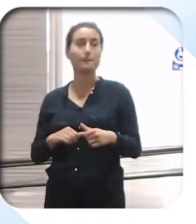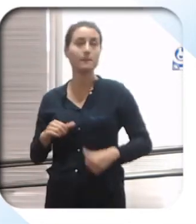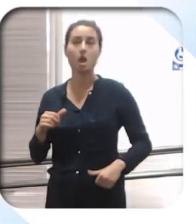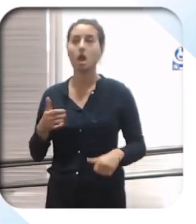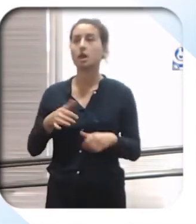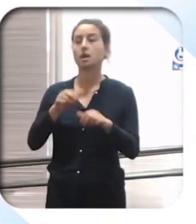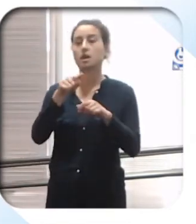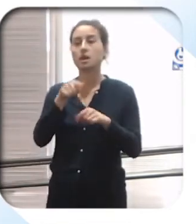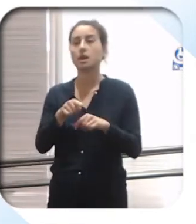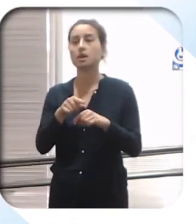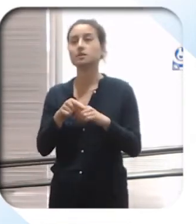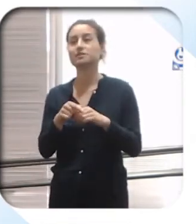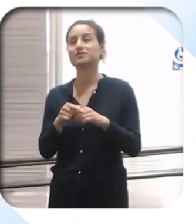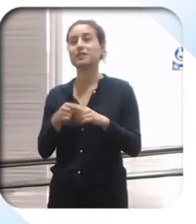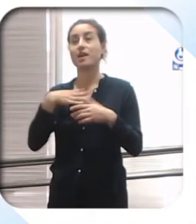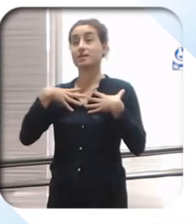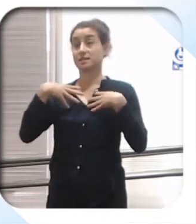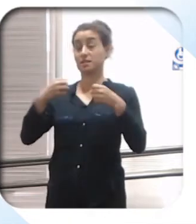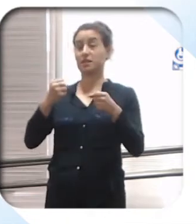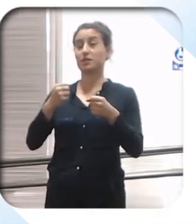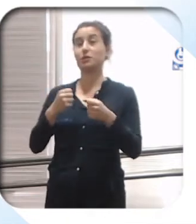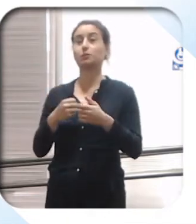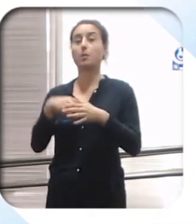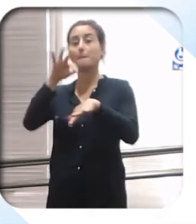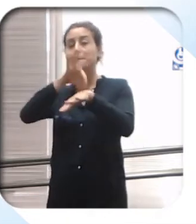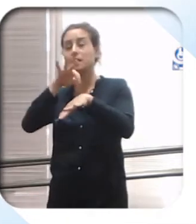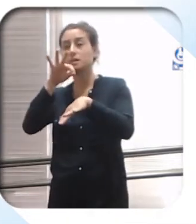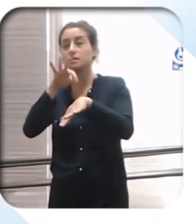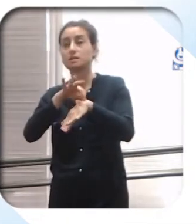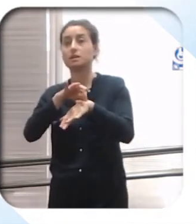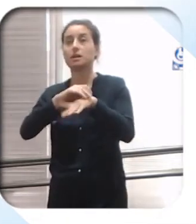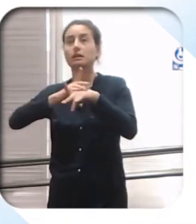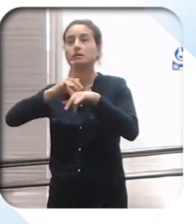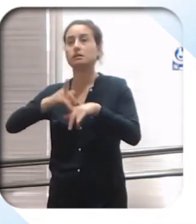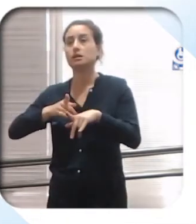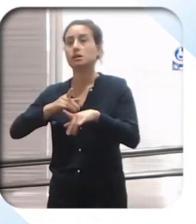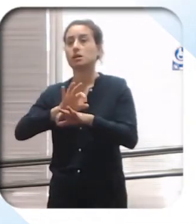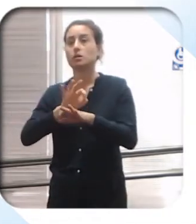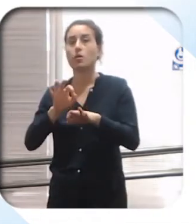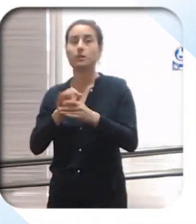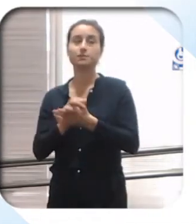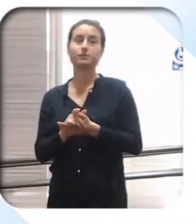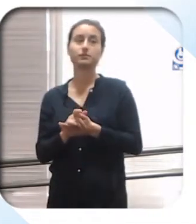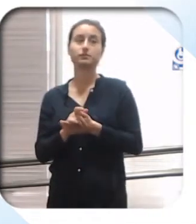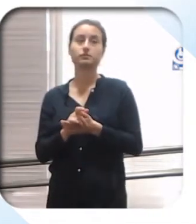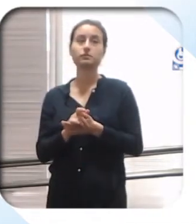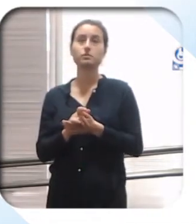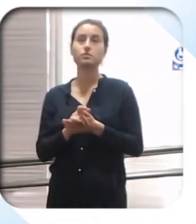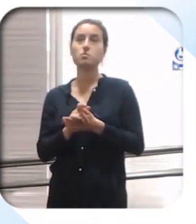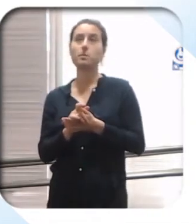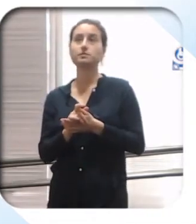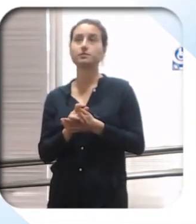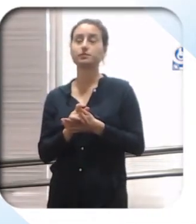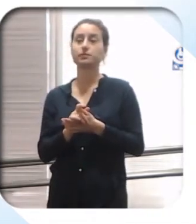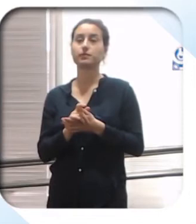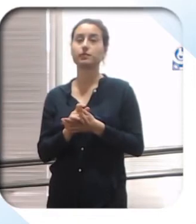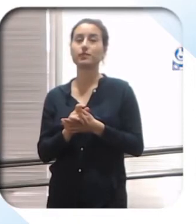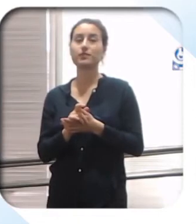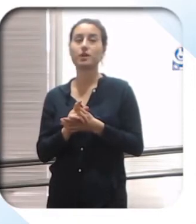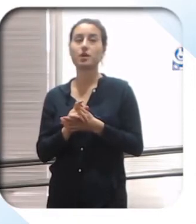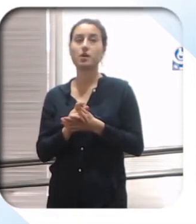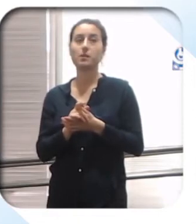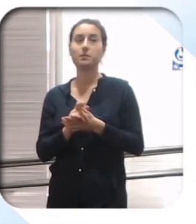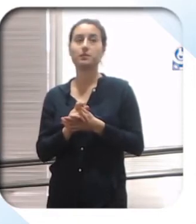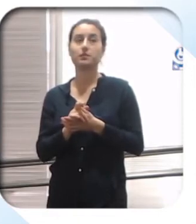Y operan, y ahí es donde la salud, la medicina también no es humilde con los alcances, no es